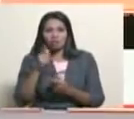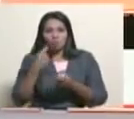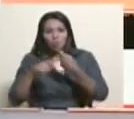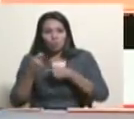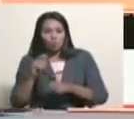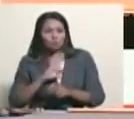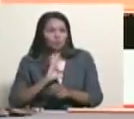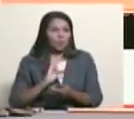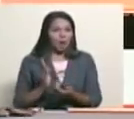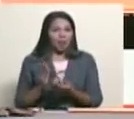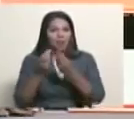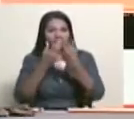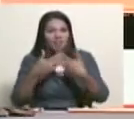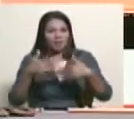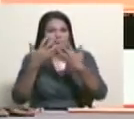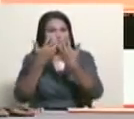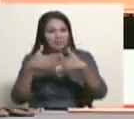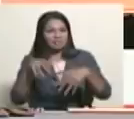para ellos.